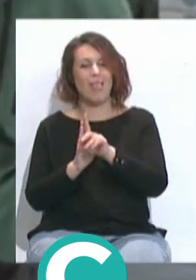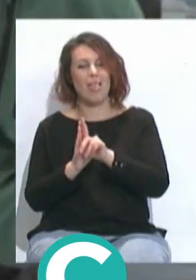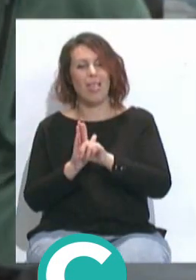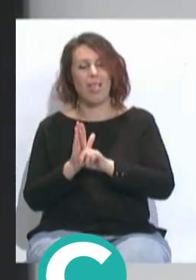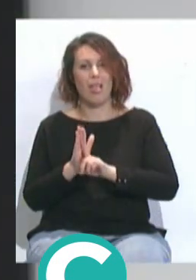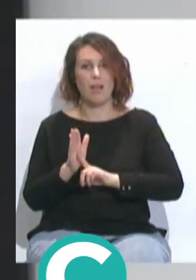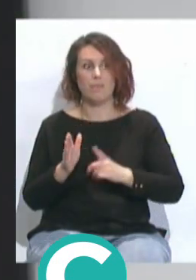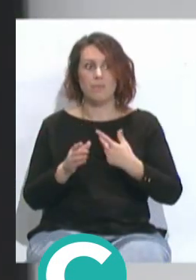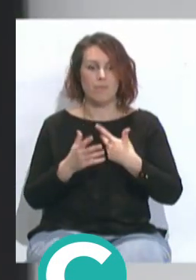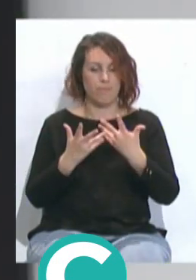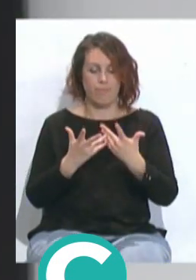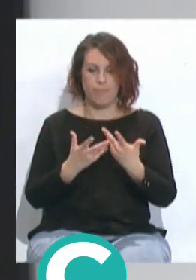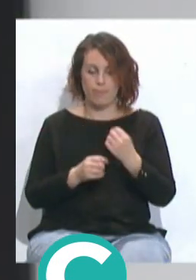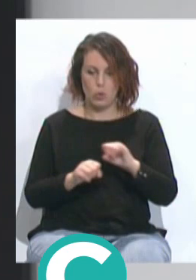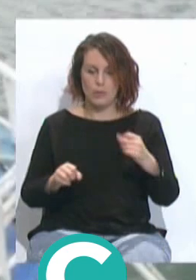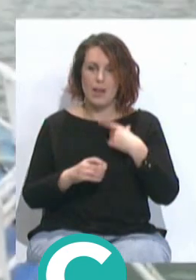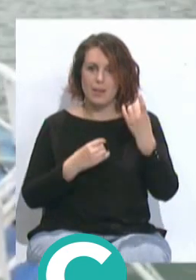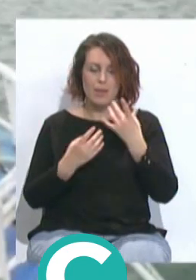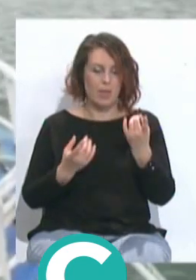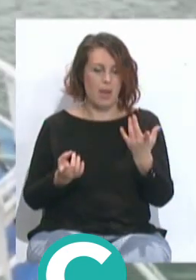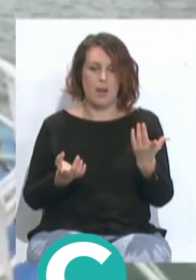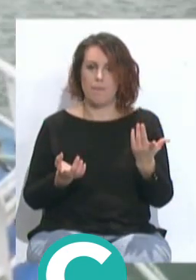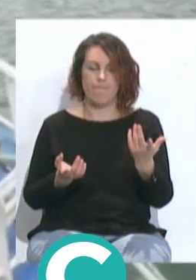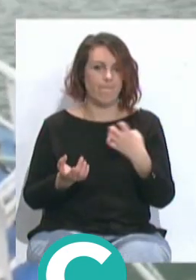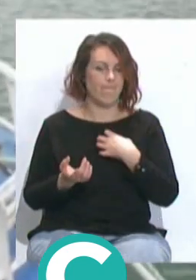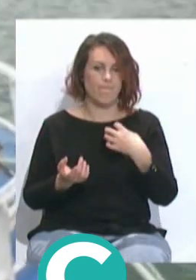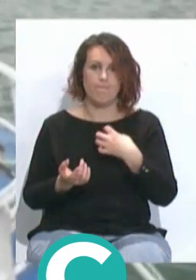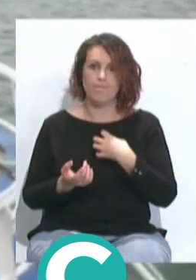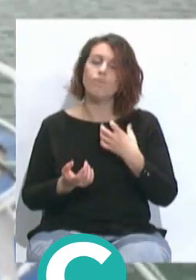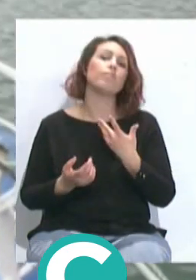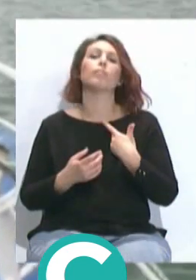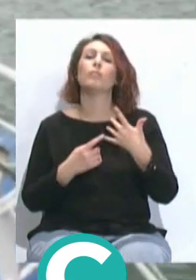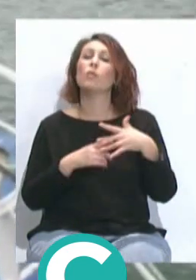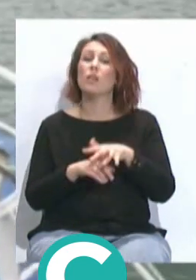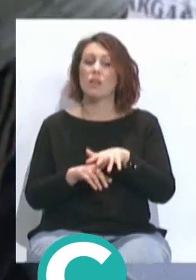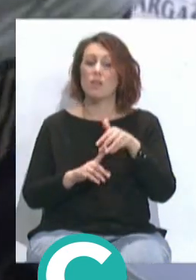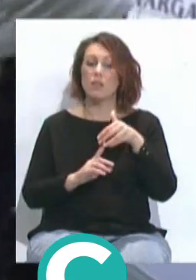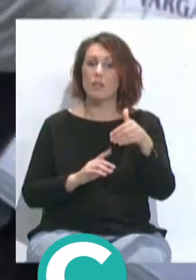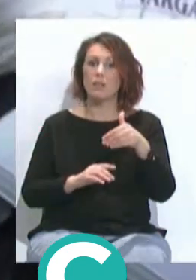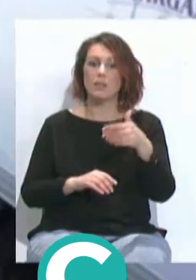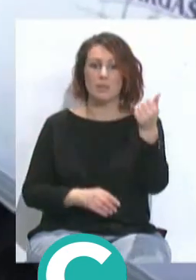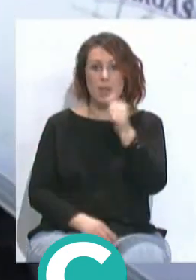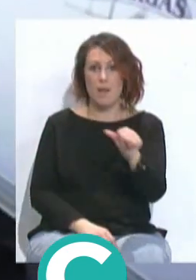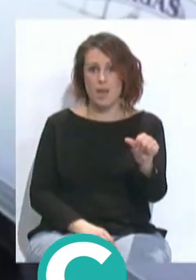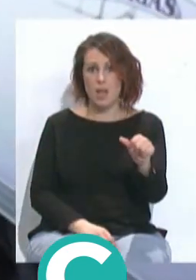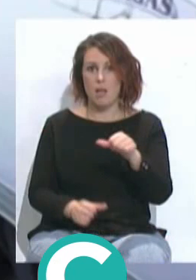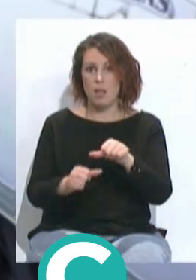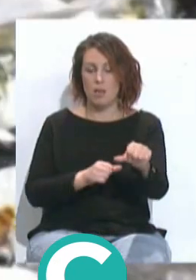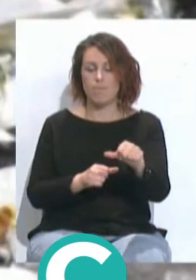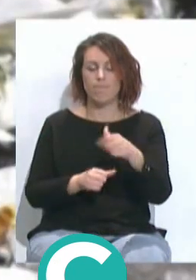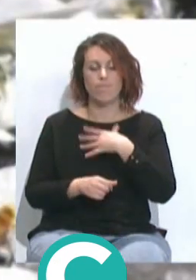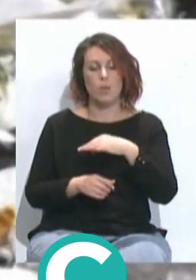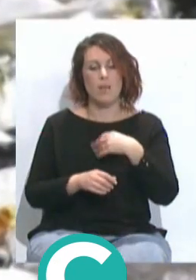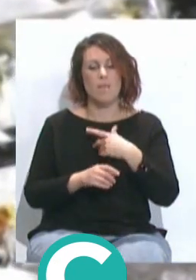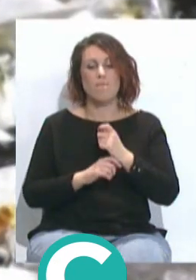los números no salen y la actividad resulta imposible de mantener con este panorama a partir de la próxima semana sería muy probable